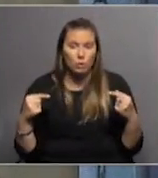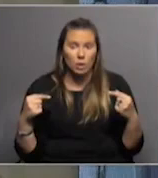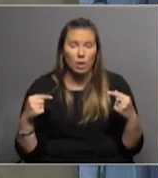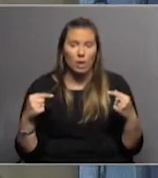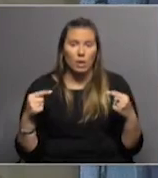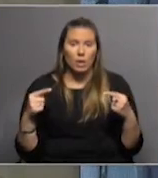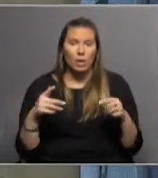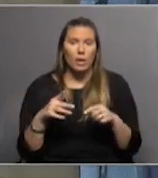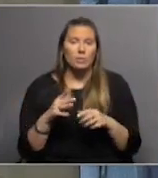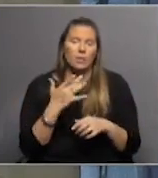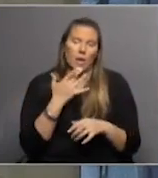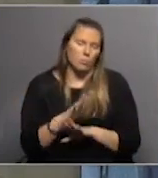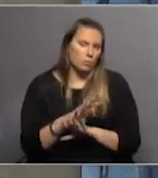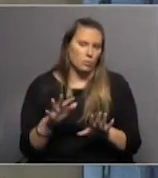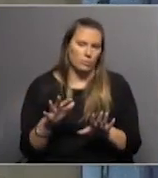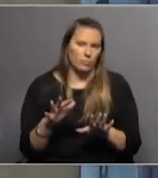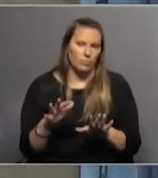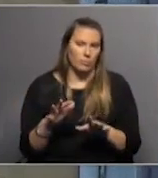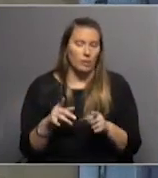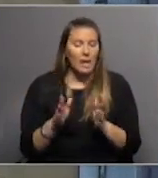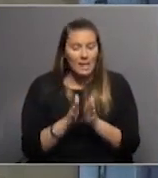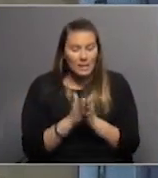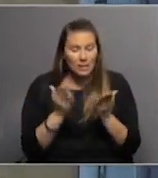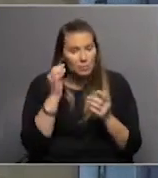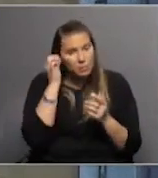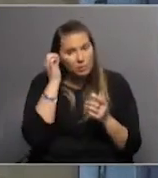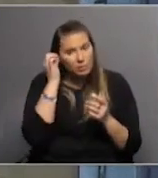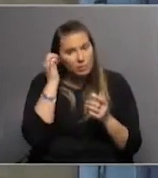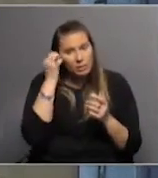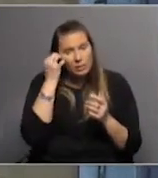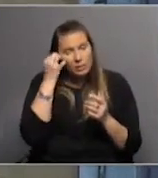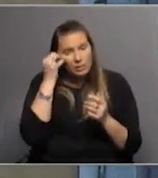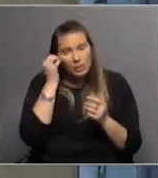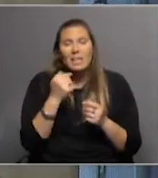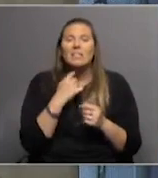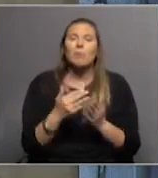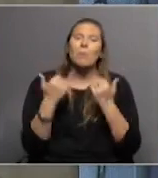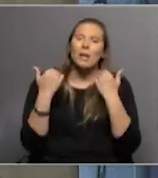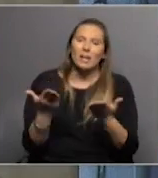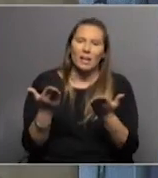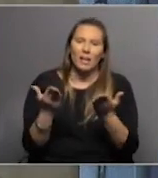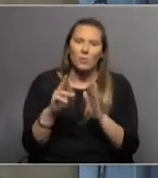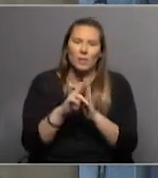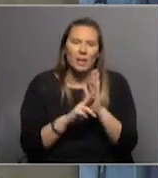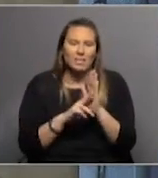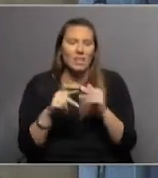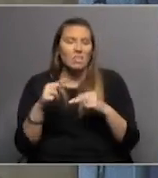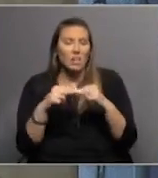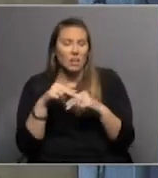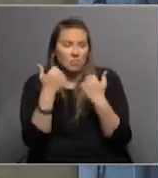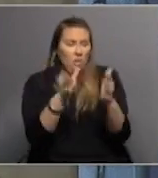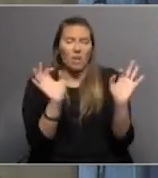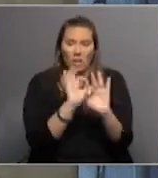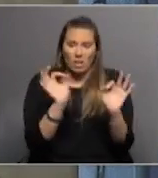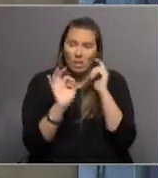un instrumento fantástico. El libro como objeto sirve para regalar. ¿Tá? Una receta en internet no se la regalas a nadie.